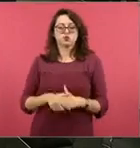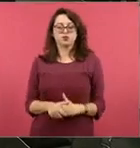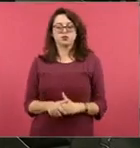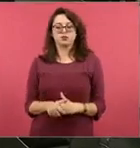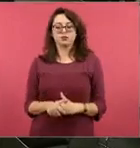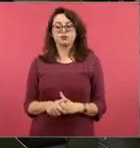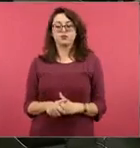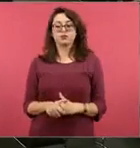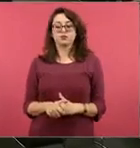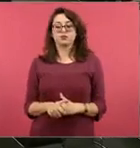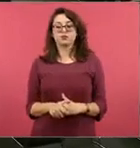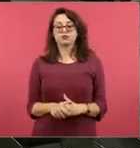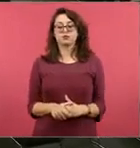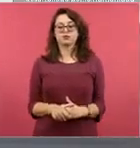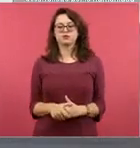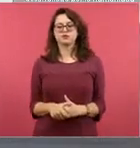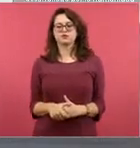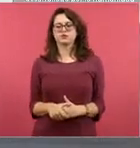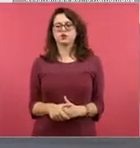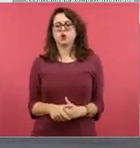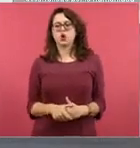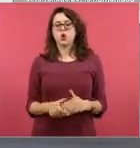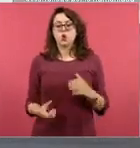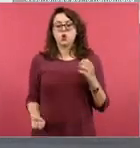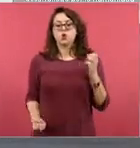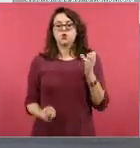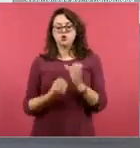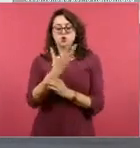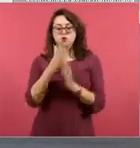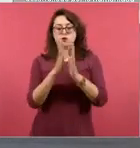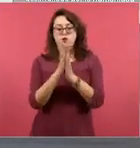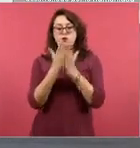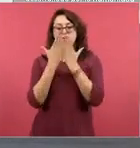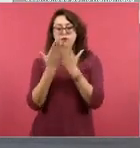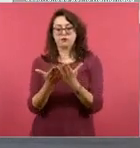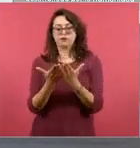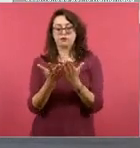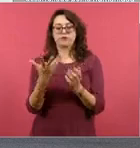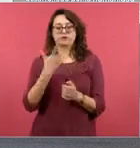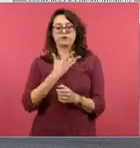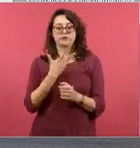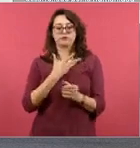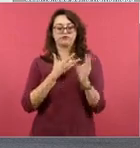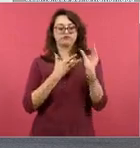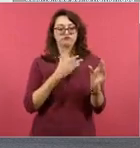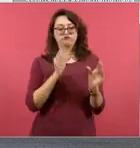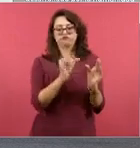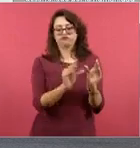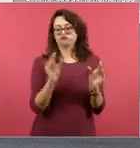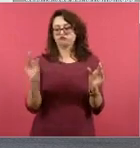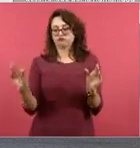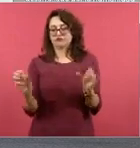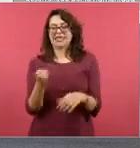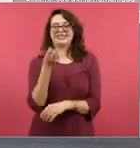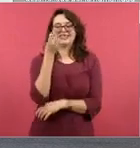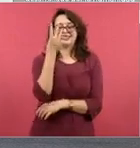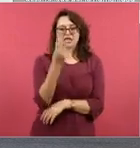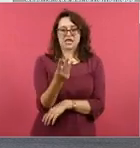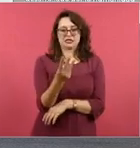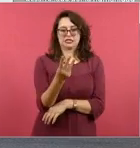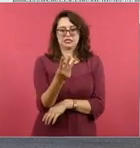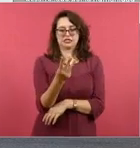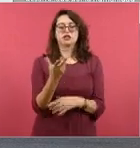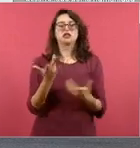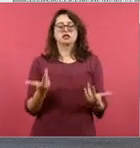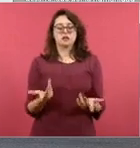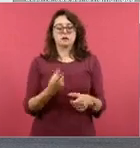libros de texto gratuitos se establece a partir de colecciones. Son 3 colecciones, una por